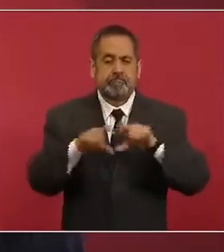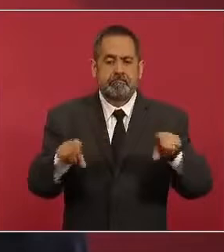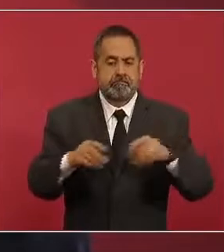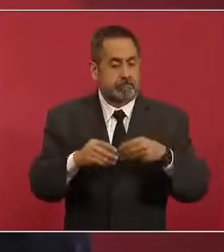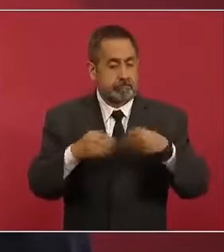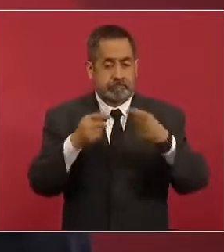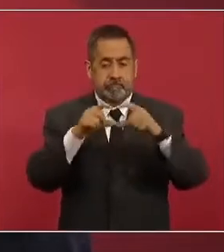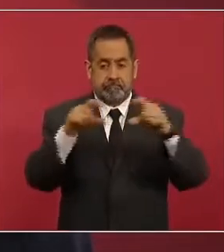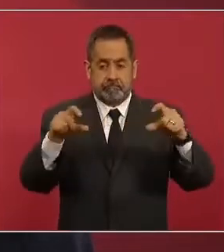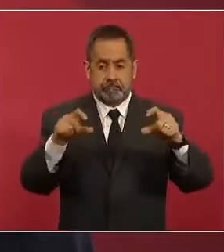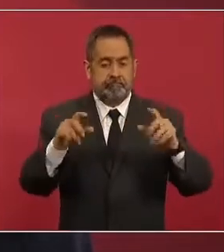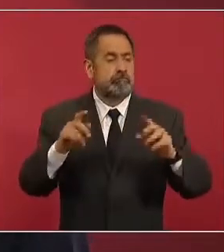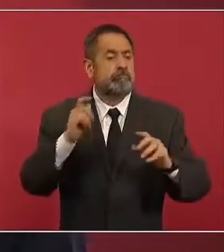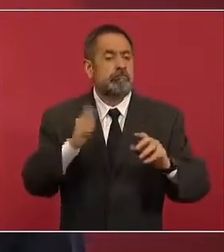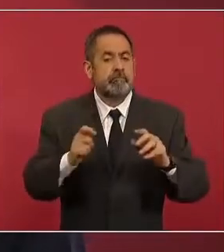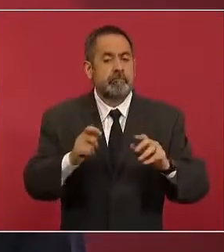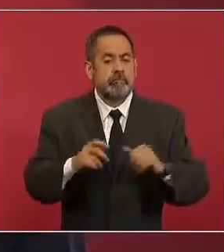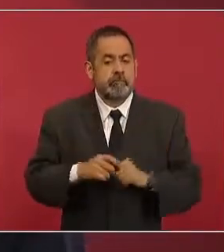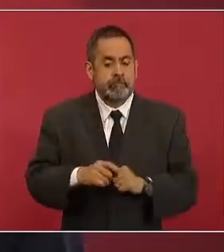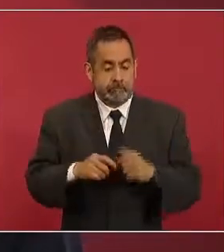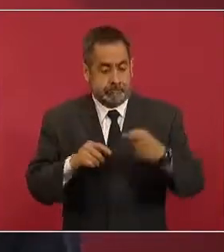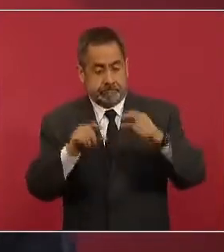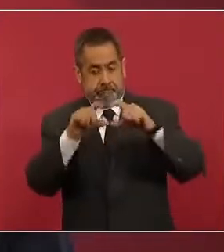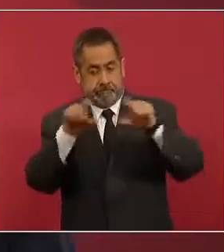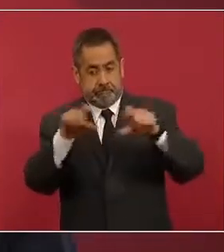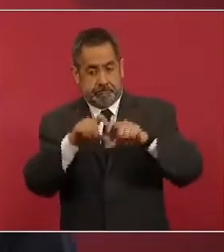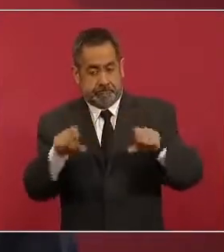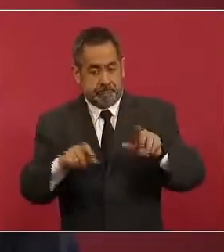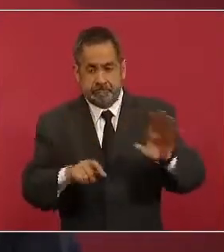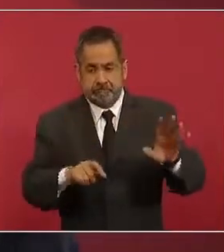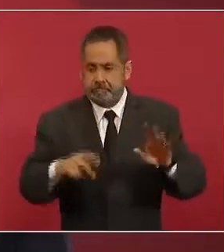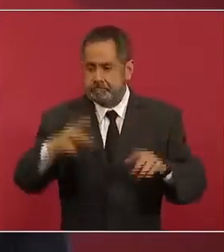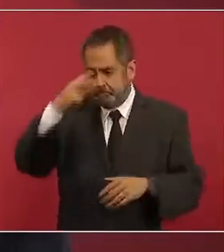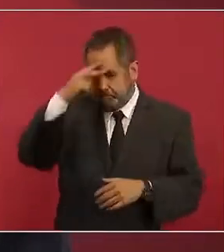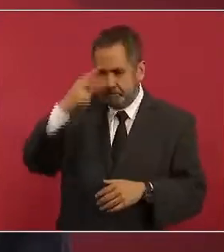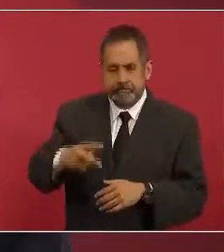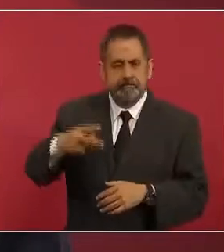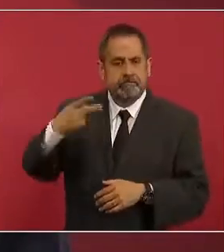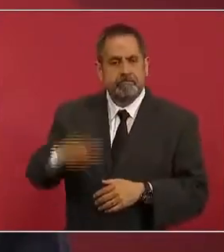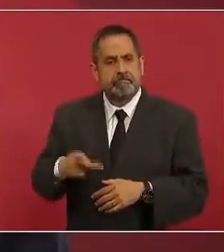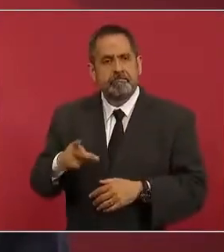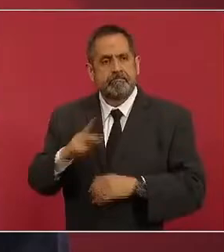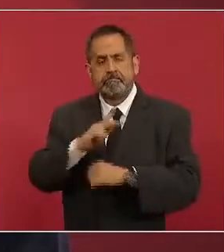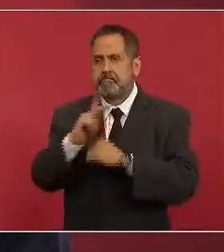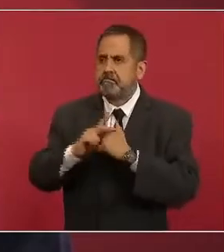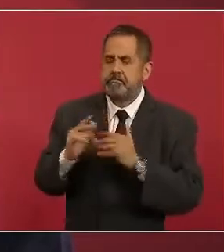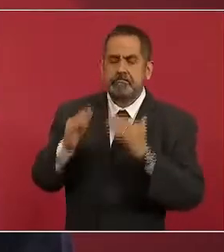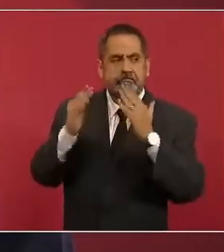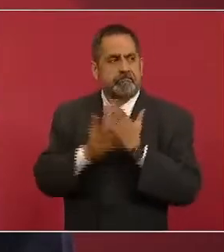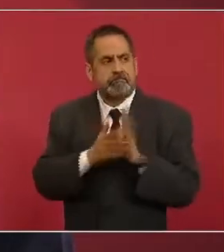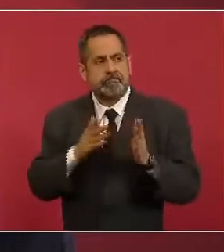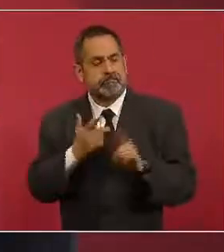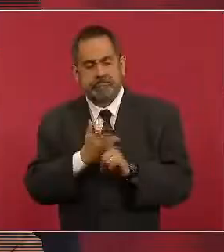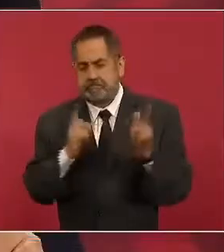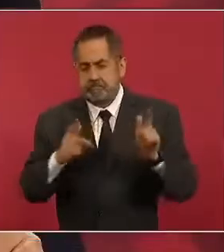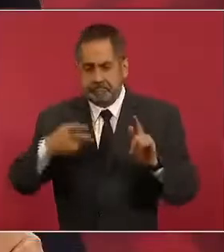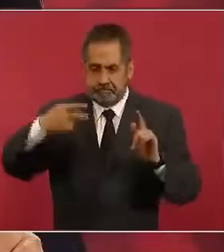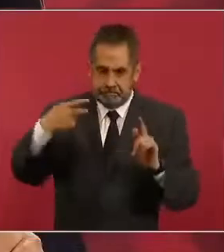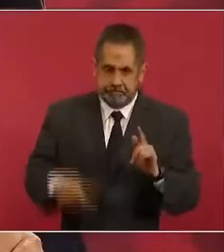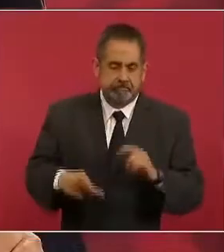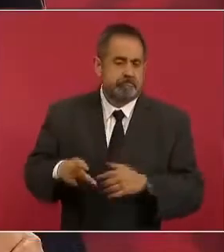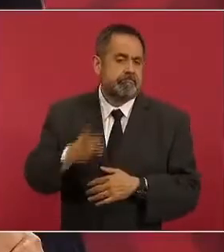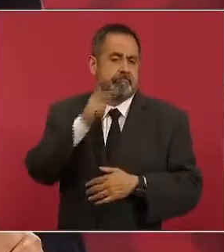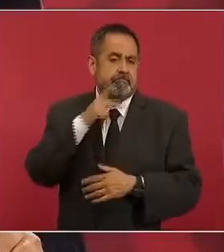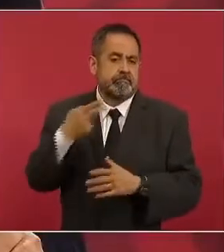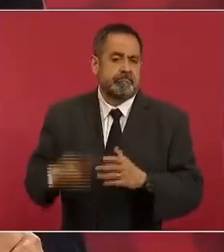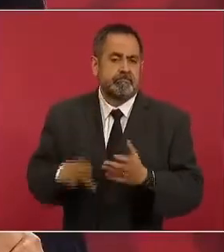Y el párrafo es, los 2 párrafos, que México es un país soberano y que el petróleo es de la